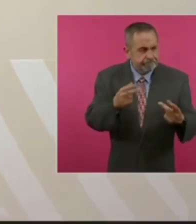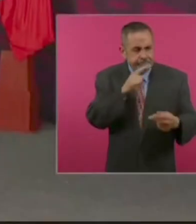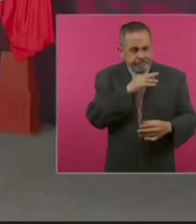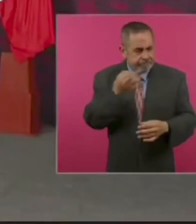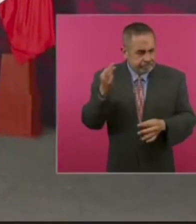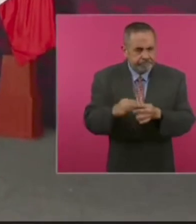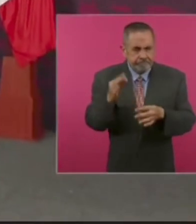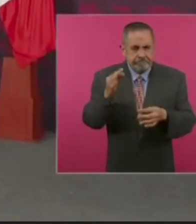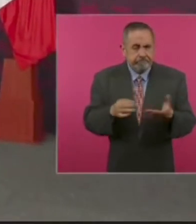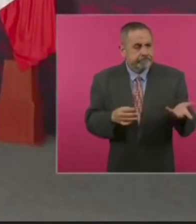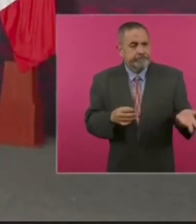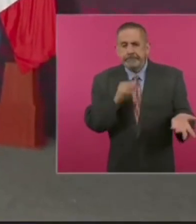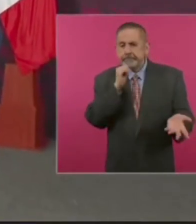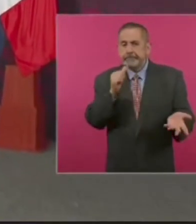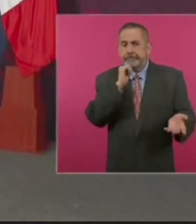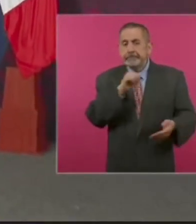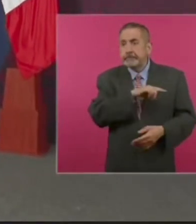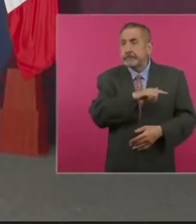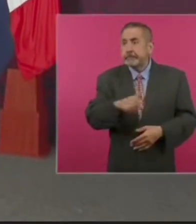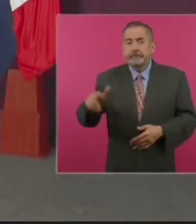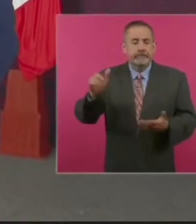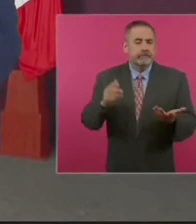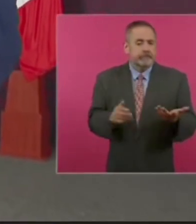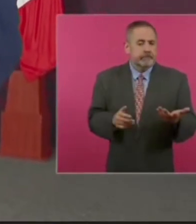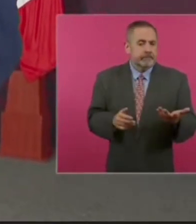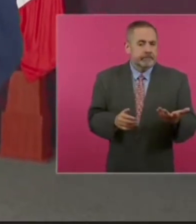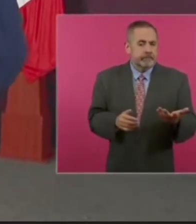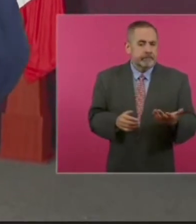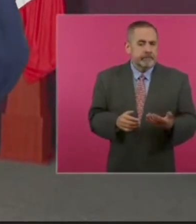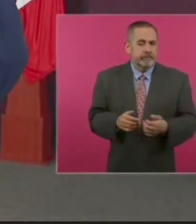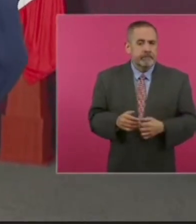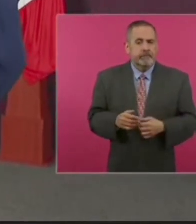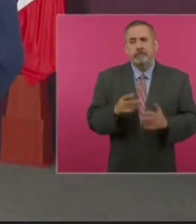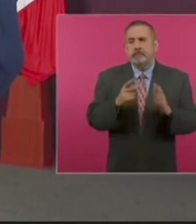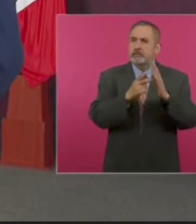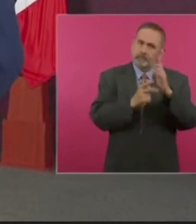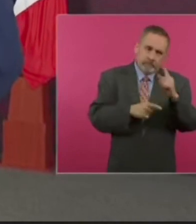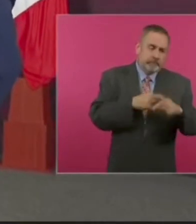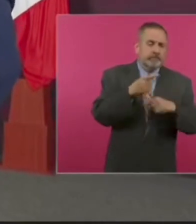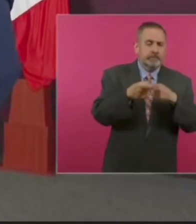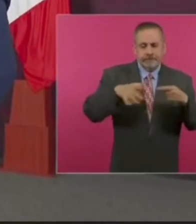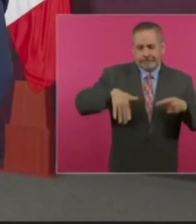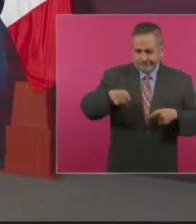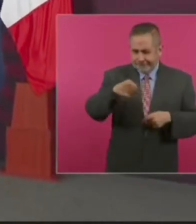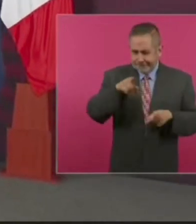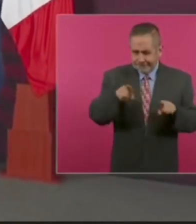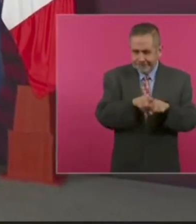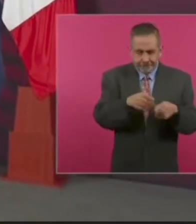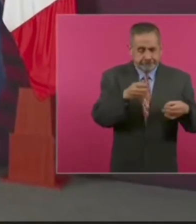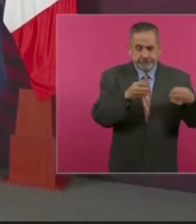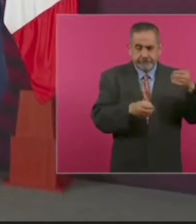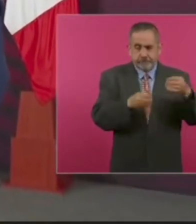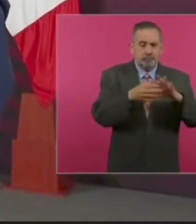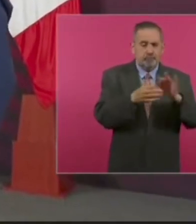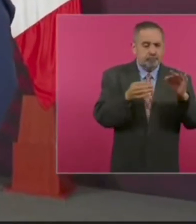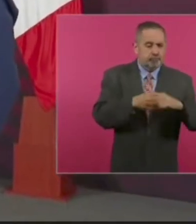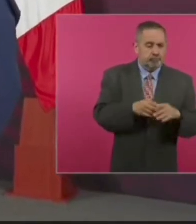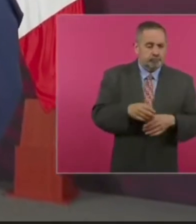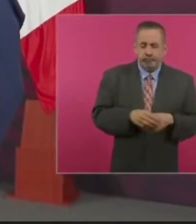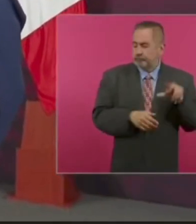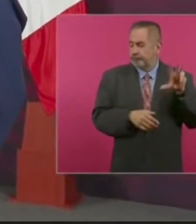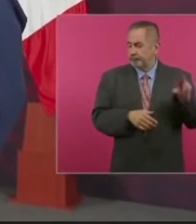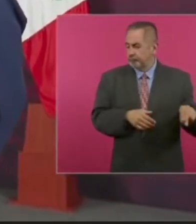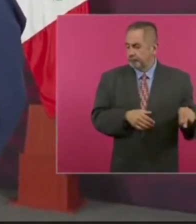Sin embargo, como tú lo mencionas, volvieron otra vez a negar